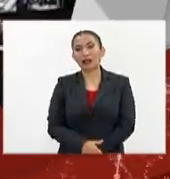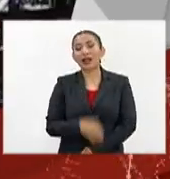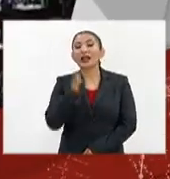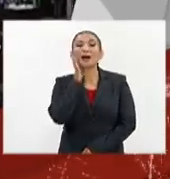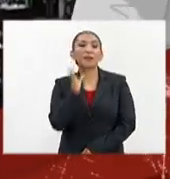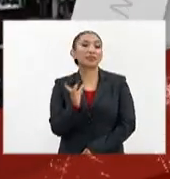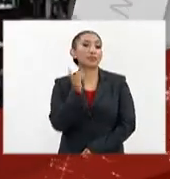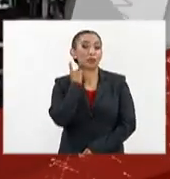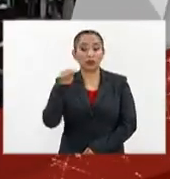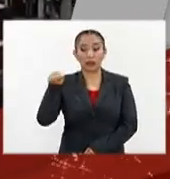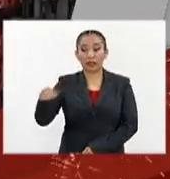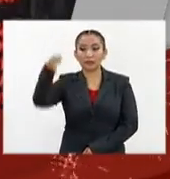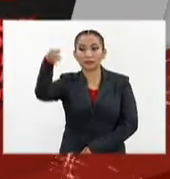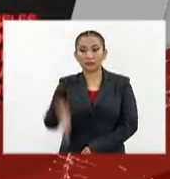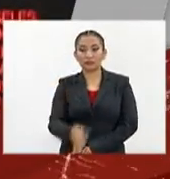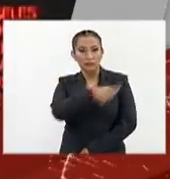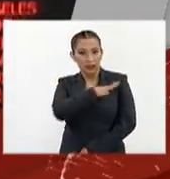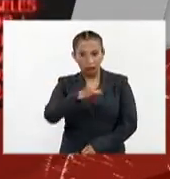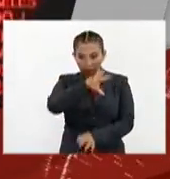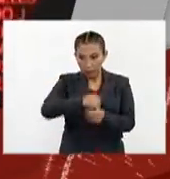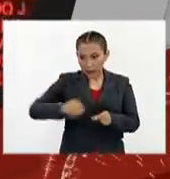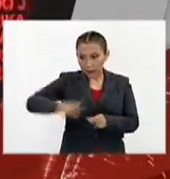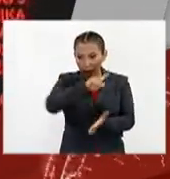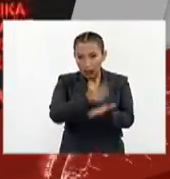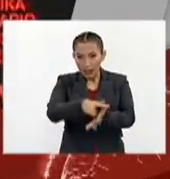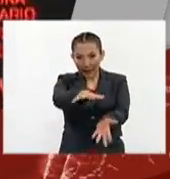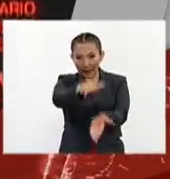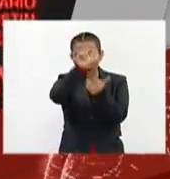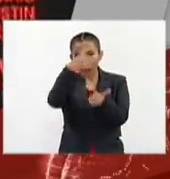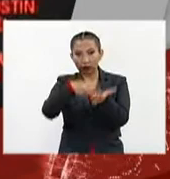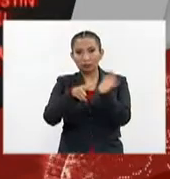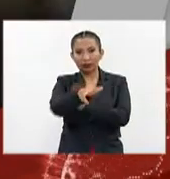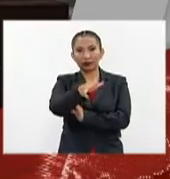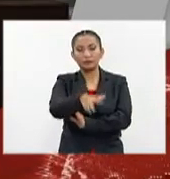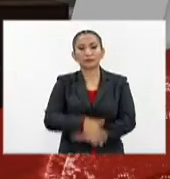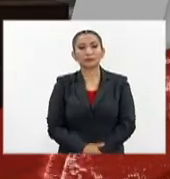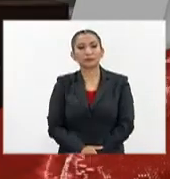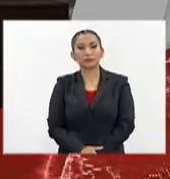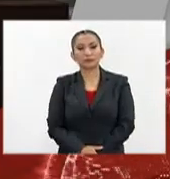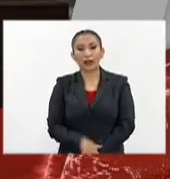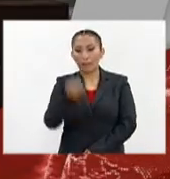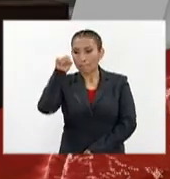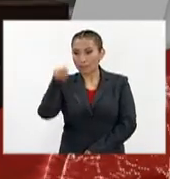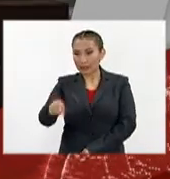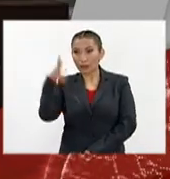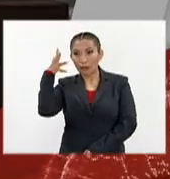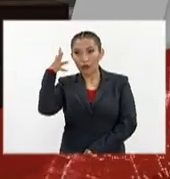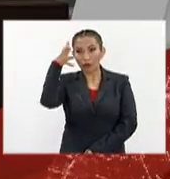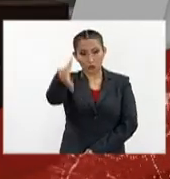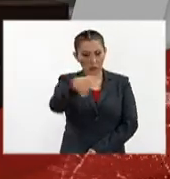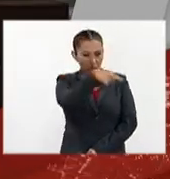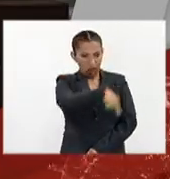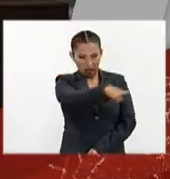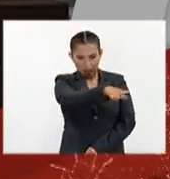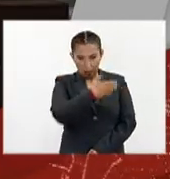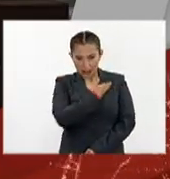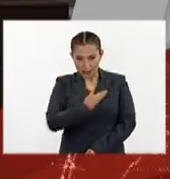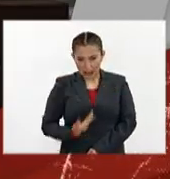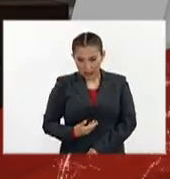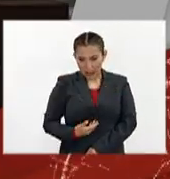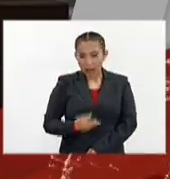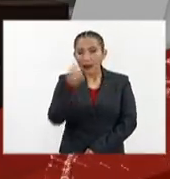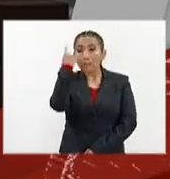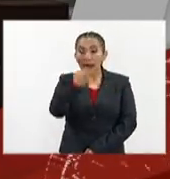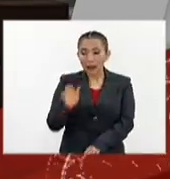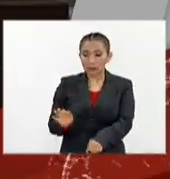la Cámara de Diputados se aprueba en lo general la Ley de Ingresos 2018. Aunado al destino que el Ejecutivo Federal propuso